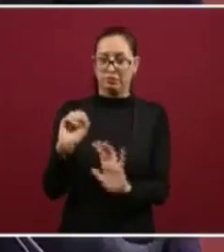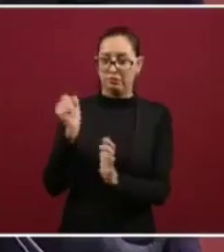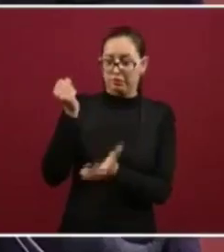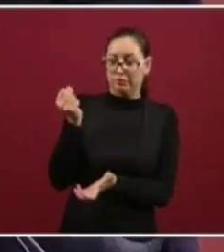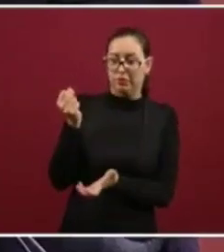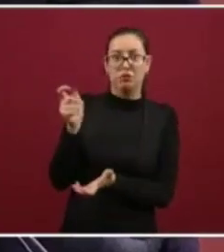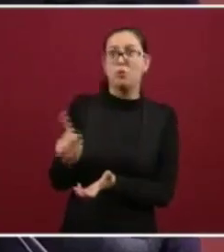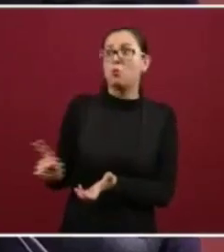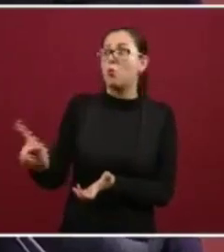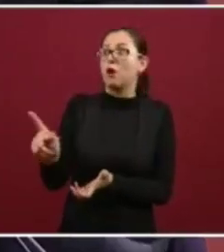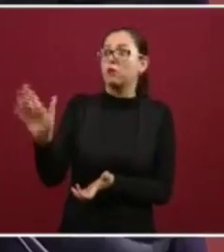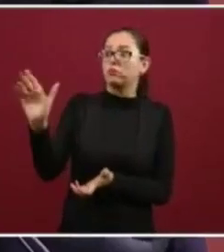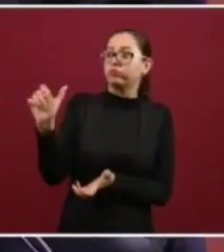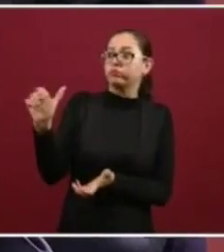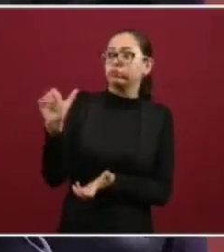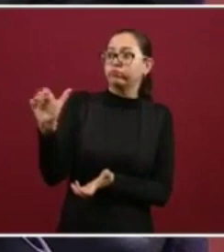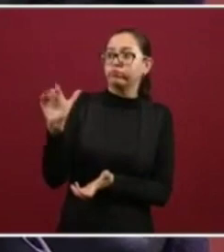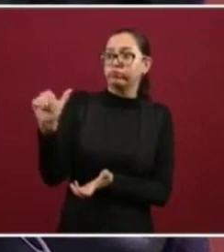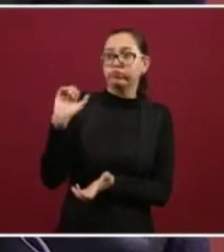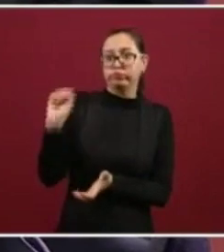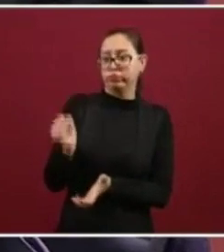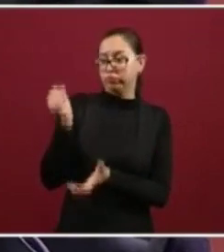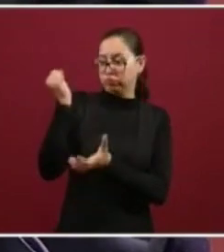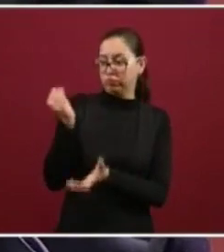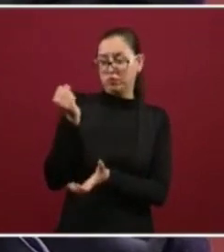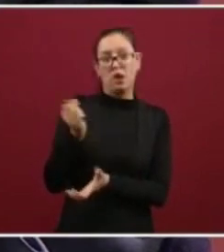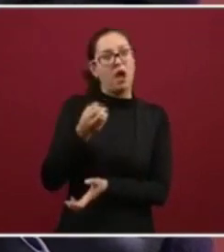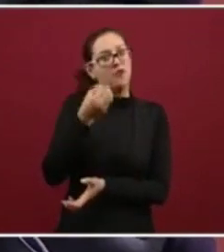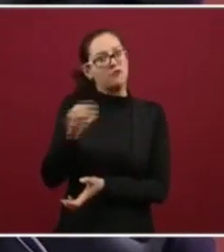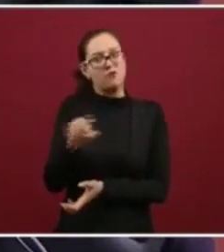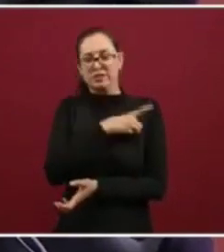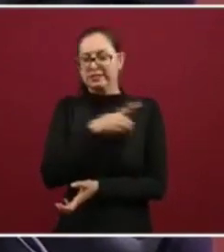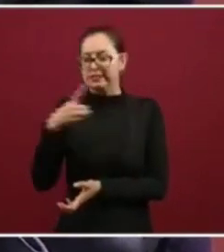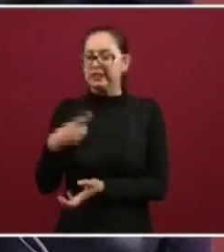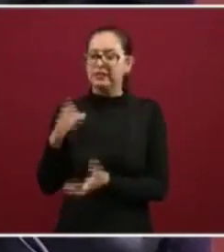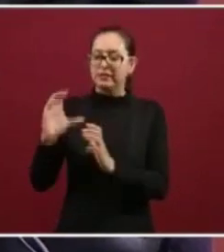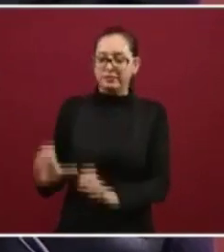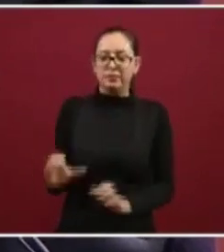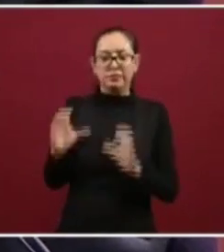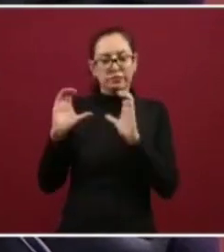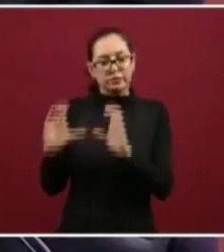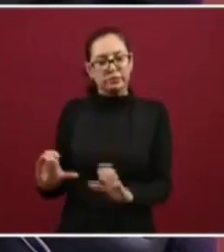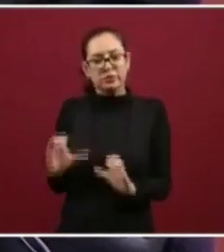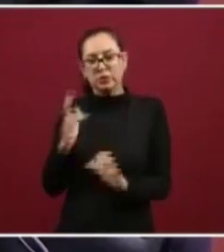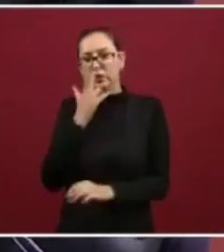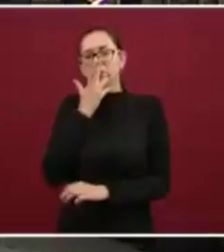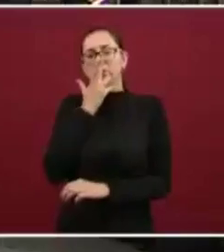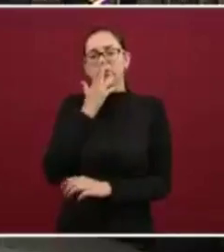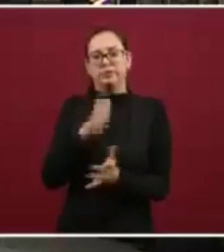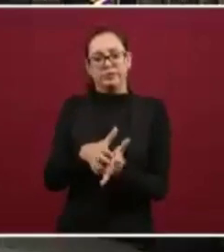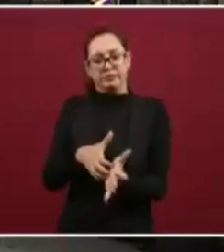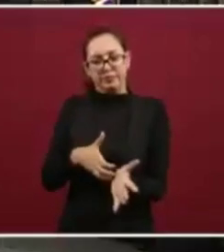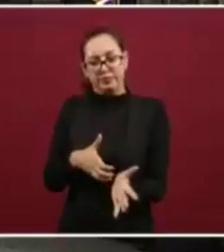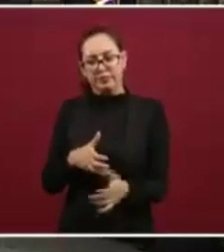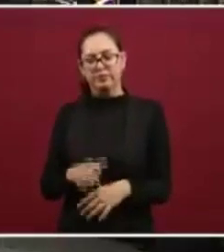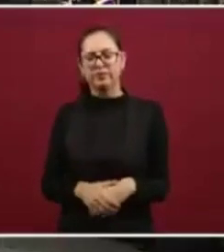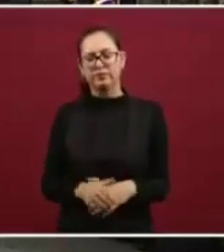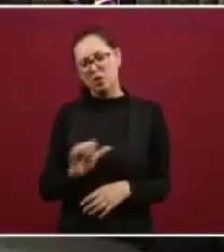obligados a cuidar el presupuesto. Ese es el tema. ¿Qué otra cosa me preguntaste?